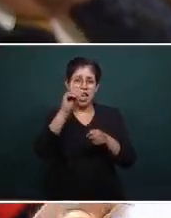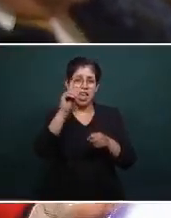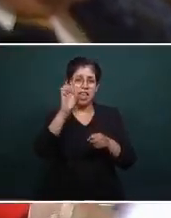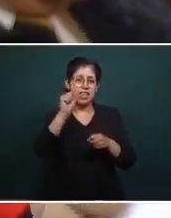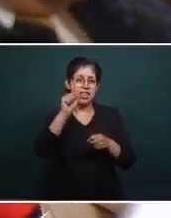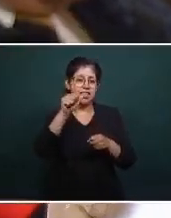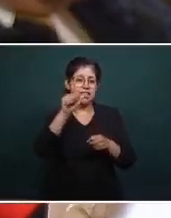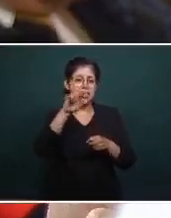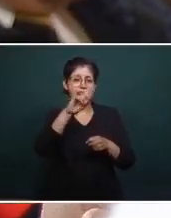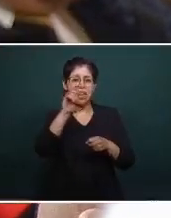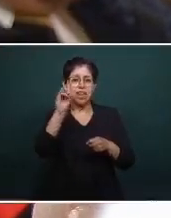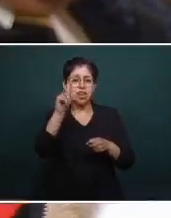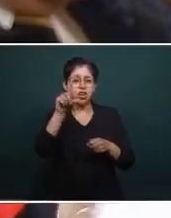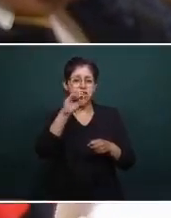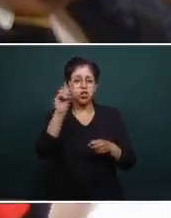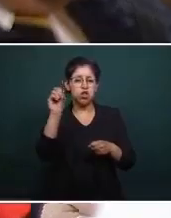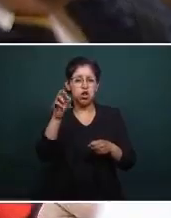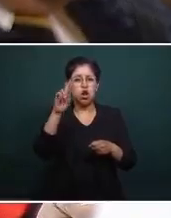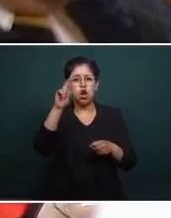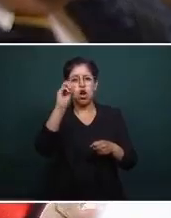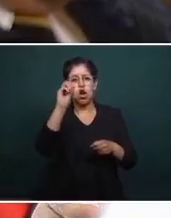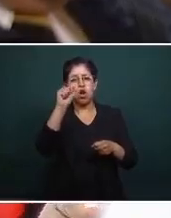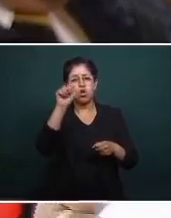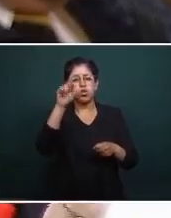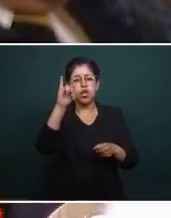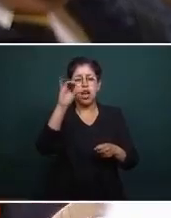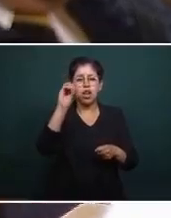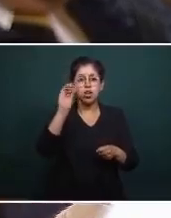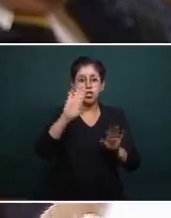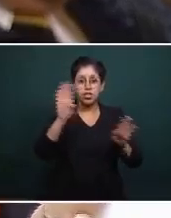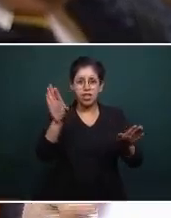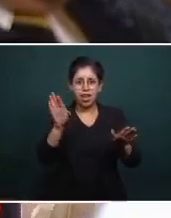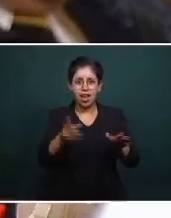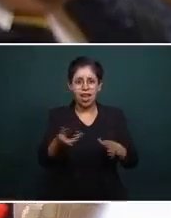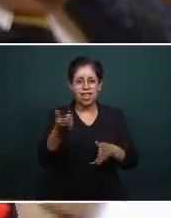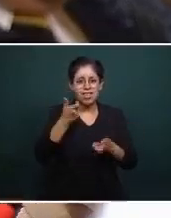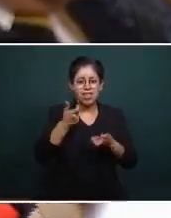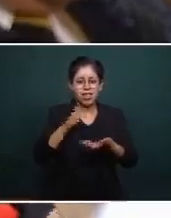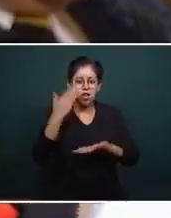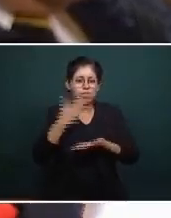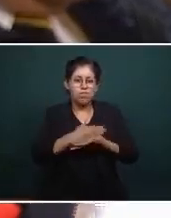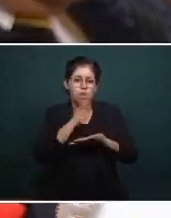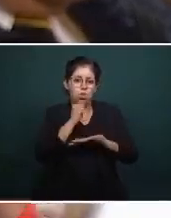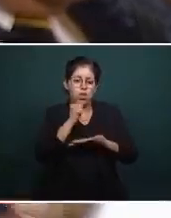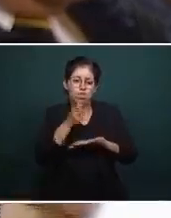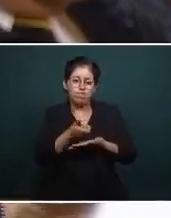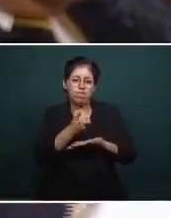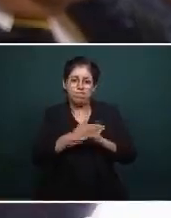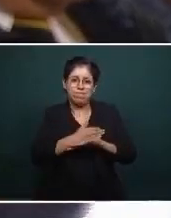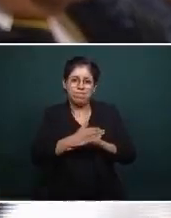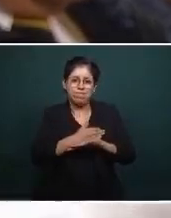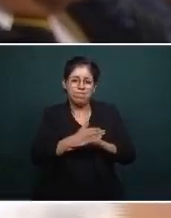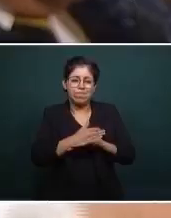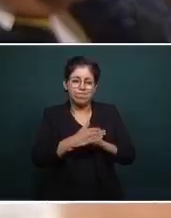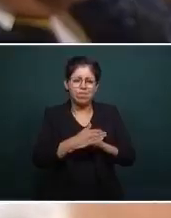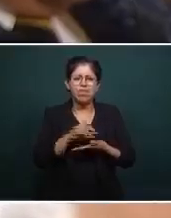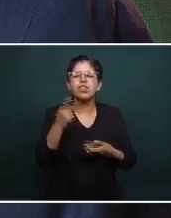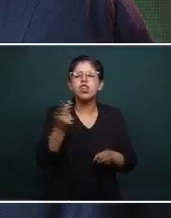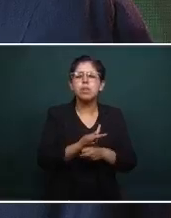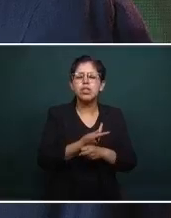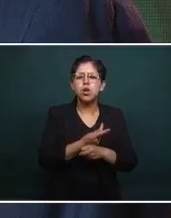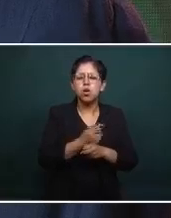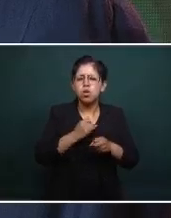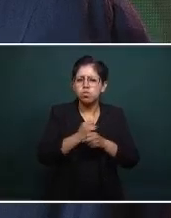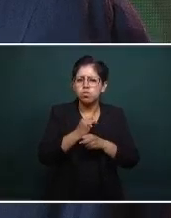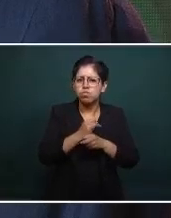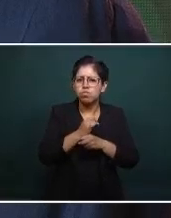la SEDATU, Rosario Robles, por parte de la Unidad de Inteligencia Financiera. Si nos pudiera comentar qué avances hay también de esa investigación,